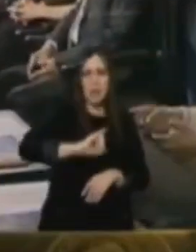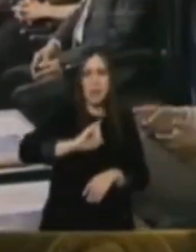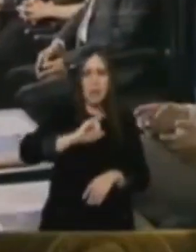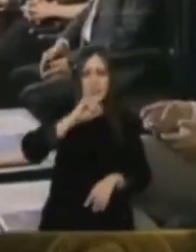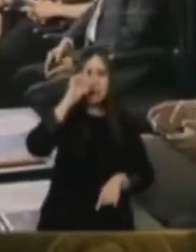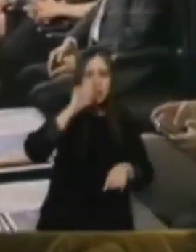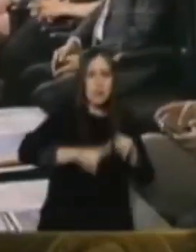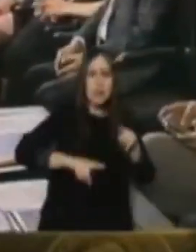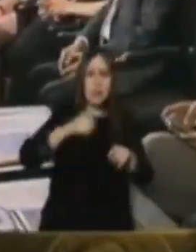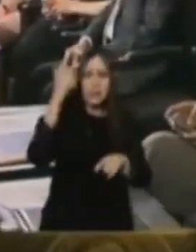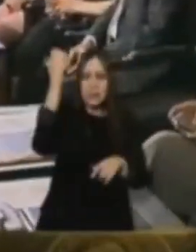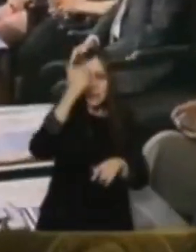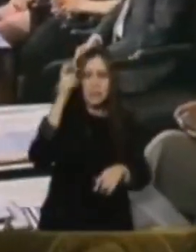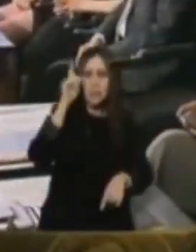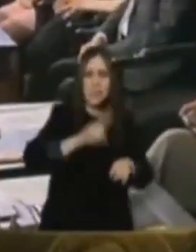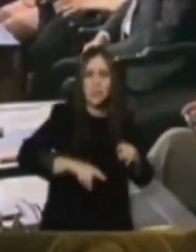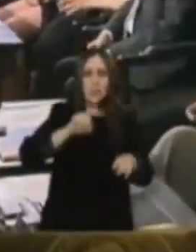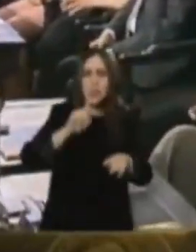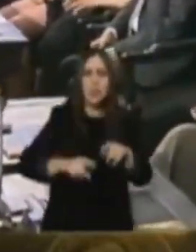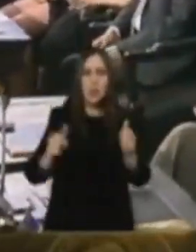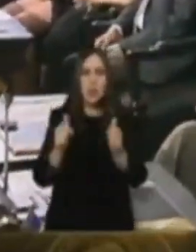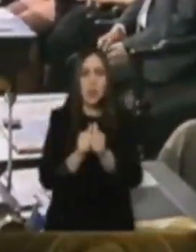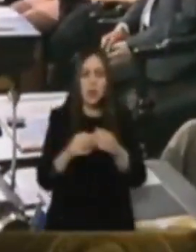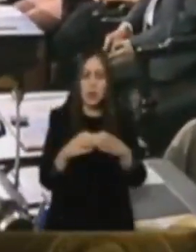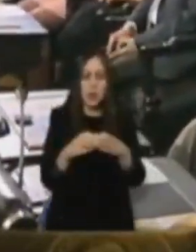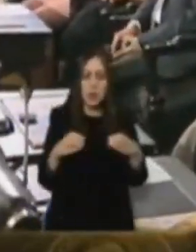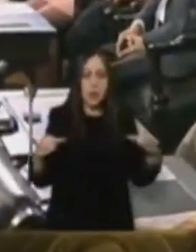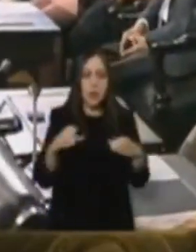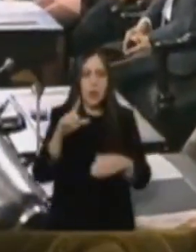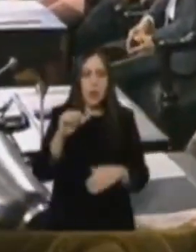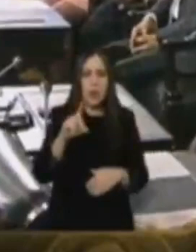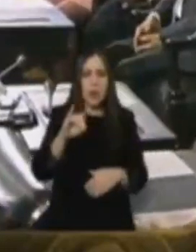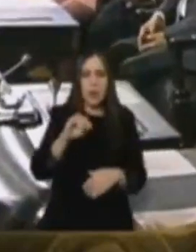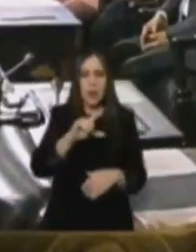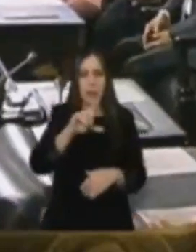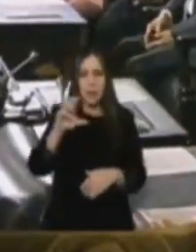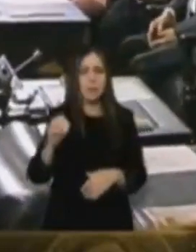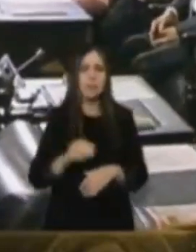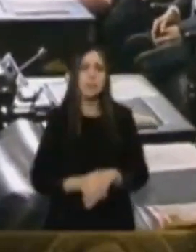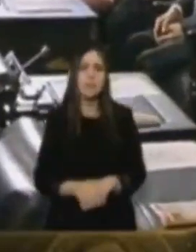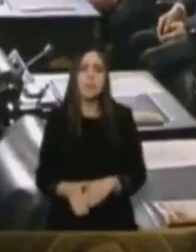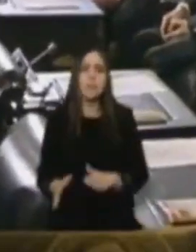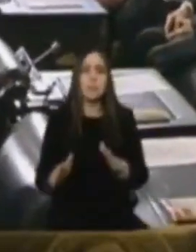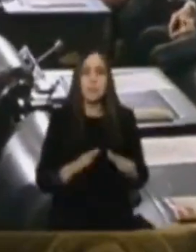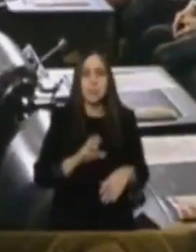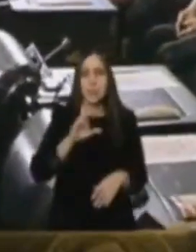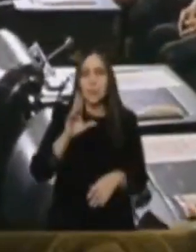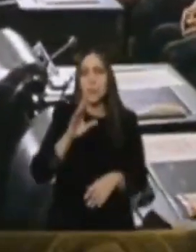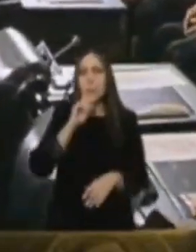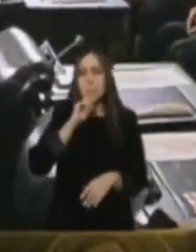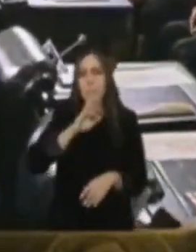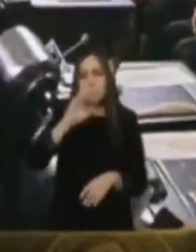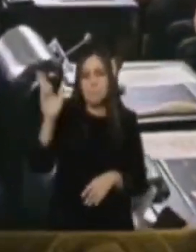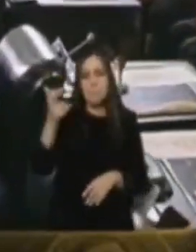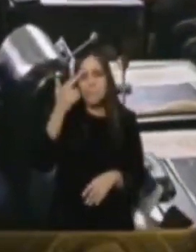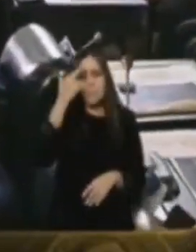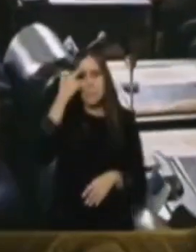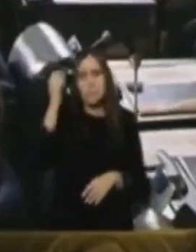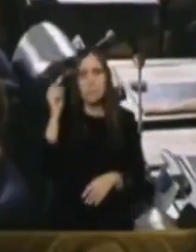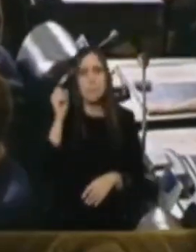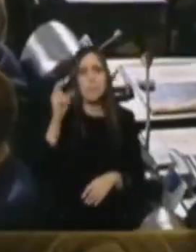ladrillo. Imposible no admirar a los tres grandes y no recordar el privilegio de